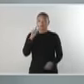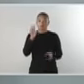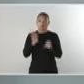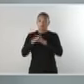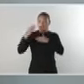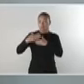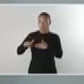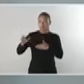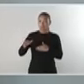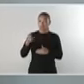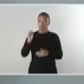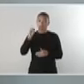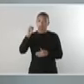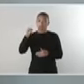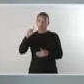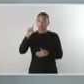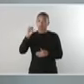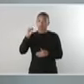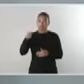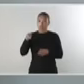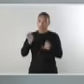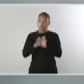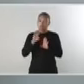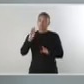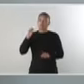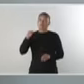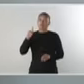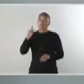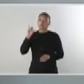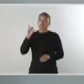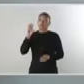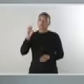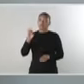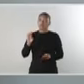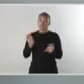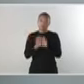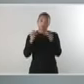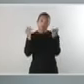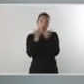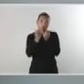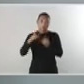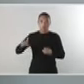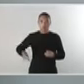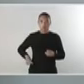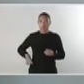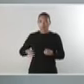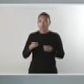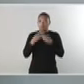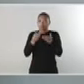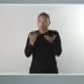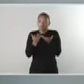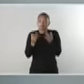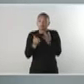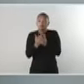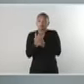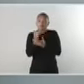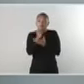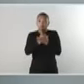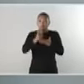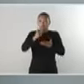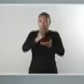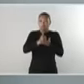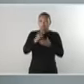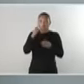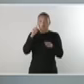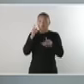complicidad por lo que como gobernador me pronuncio por crear una instancia ciudadana que dé seguimiento